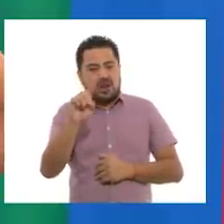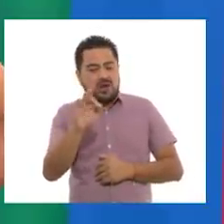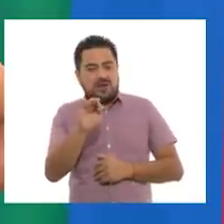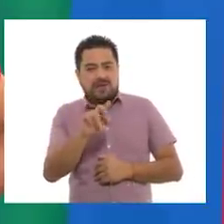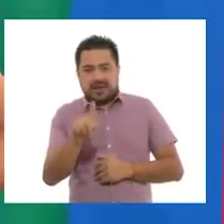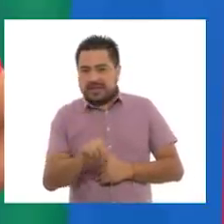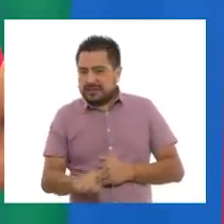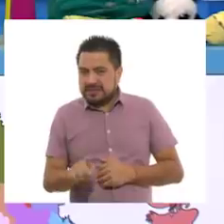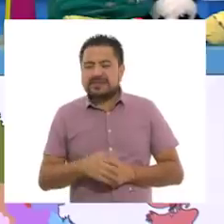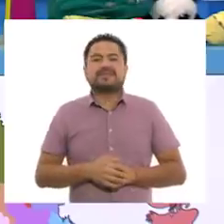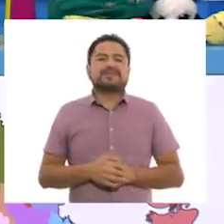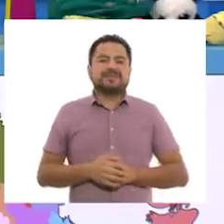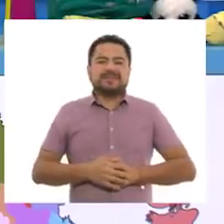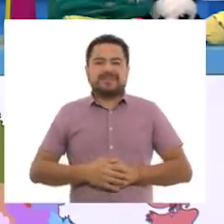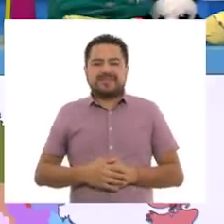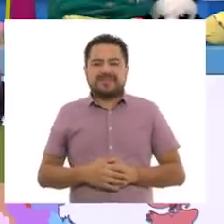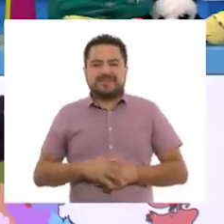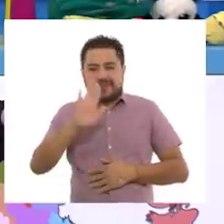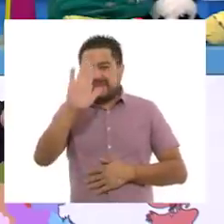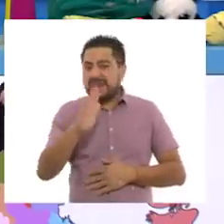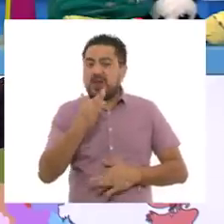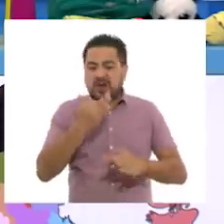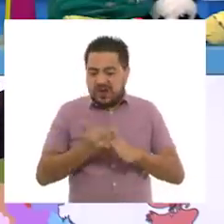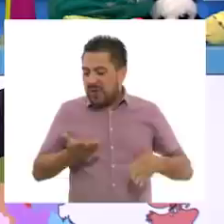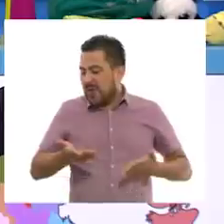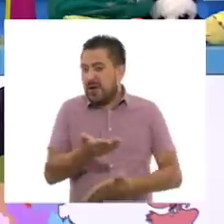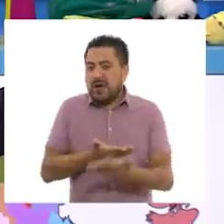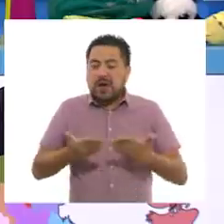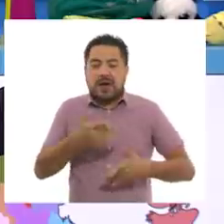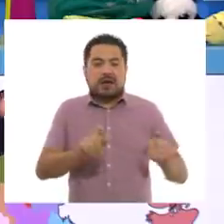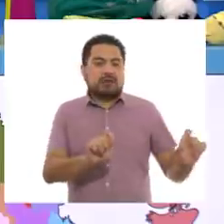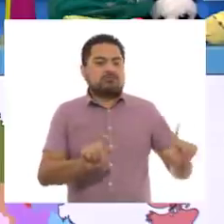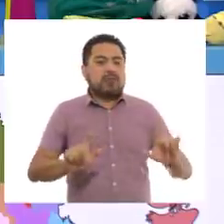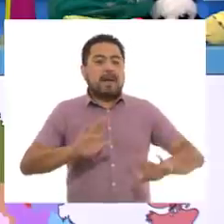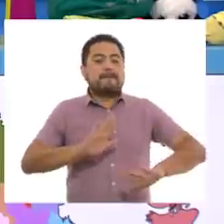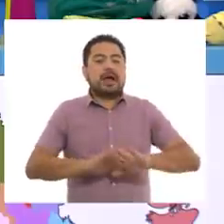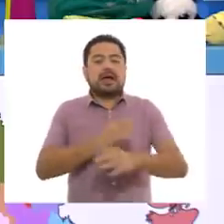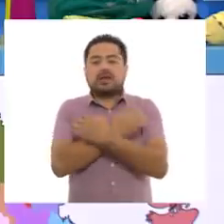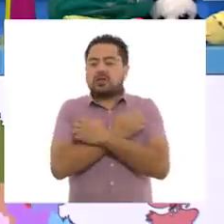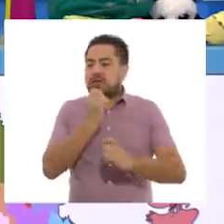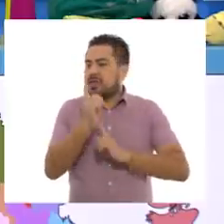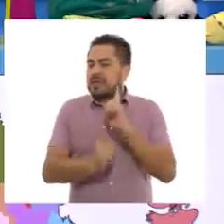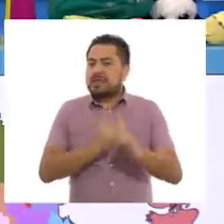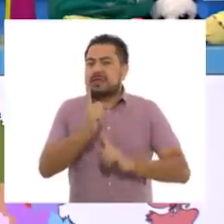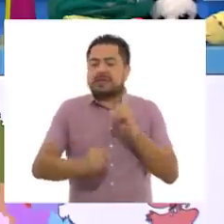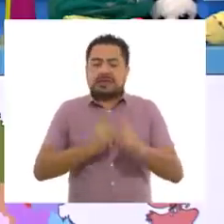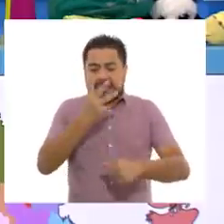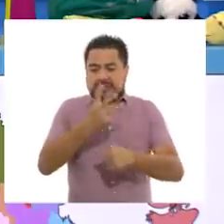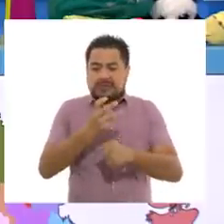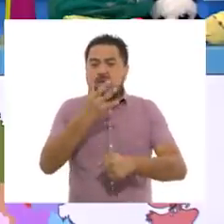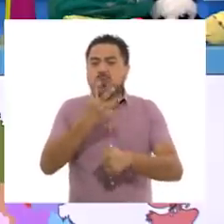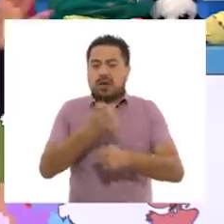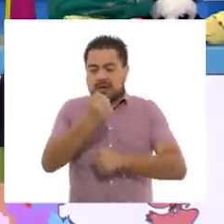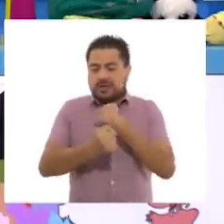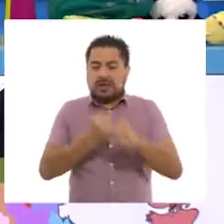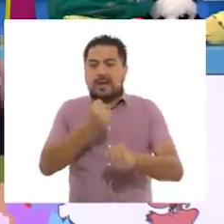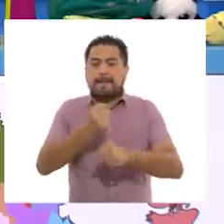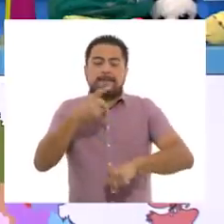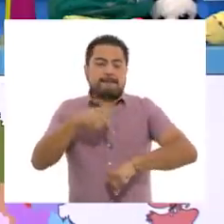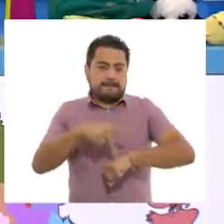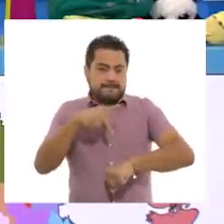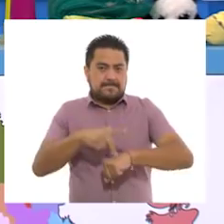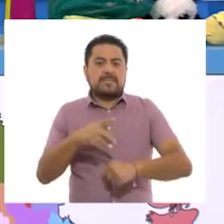están? Bueno, vamos a compartir una sesión más de educación física de tercero y cuarto grado de